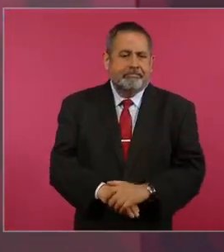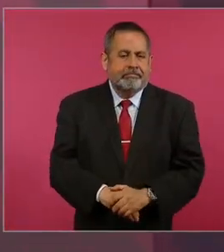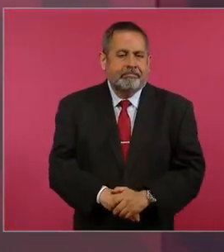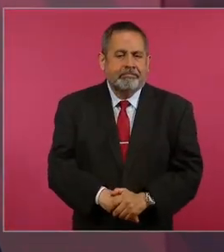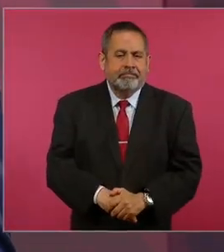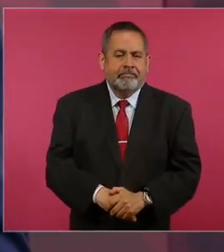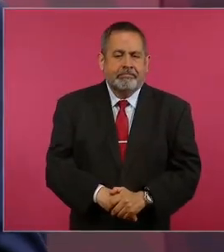a dejar